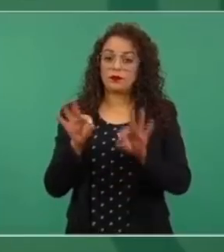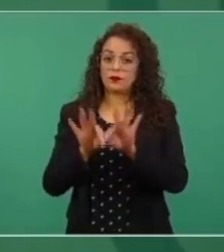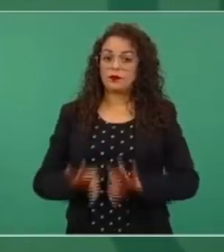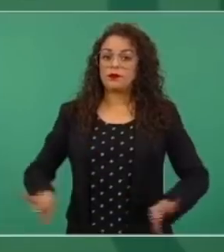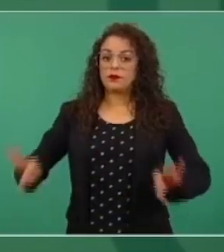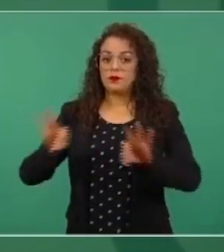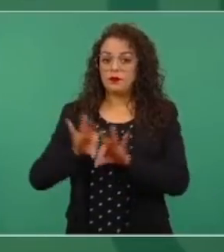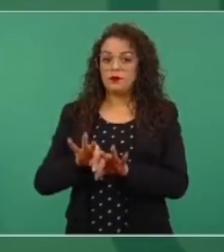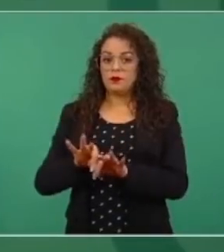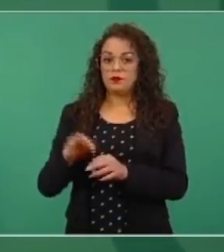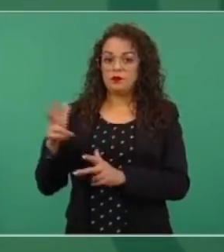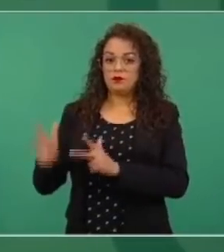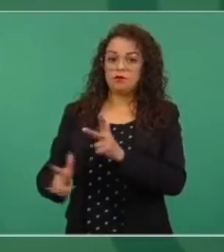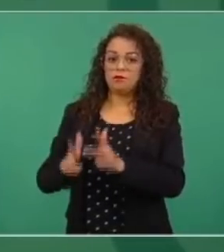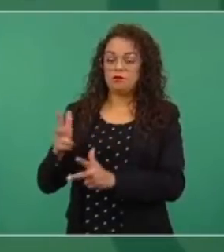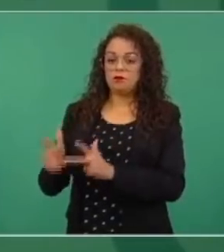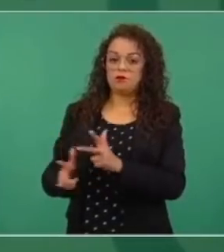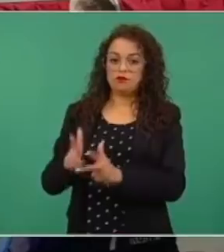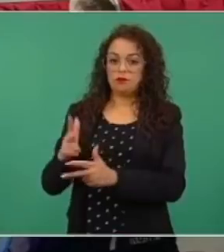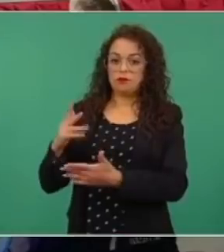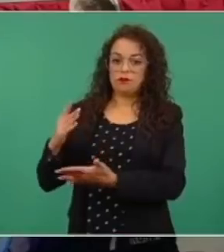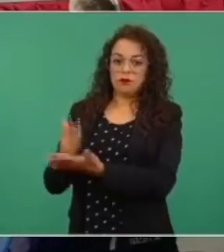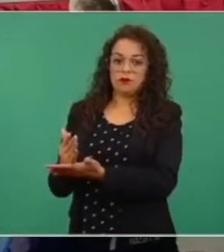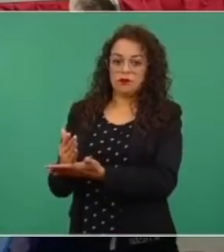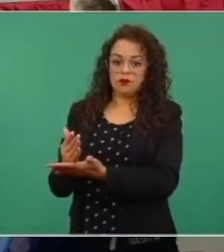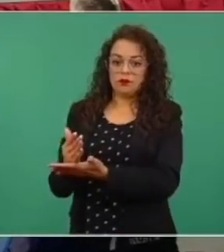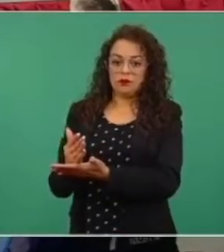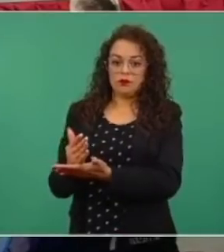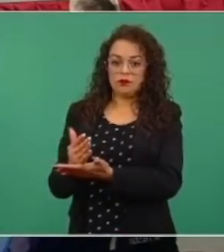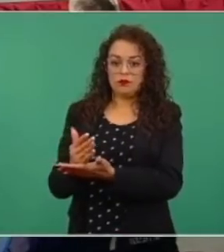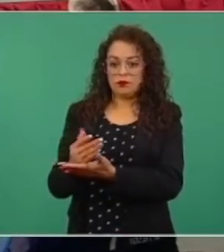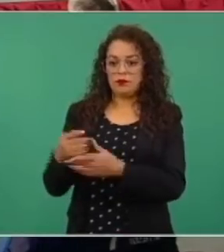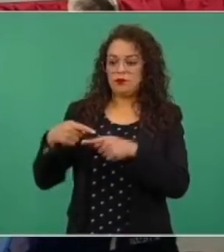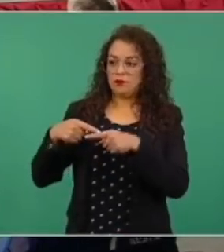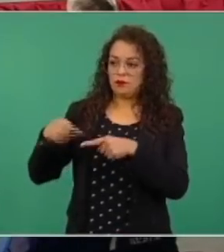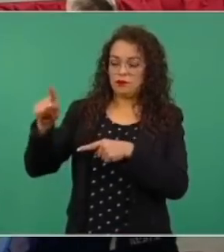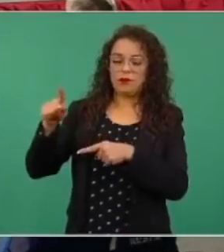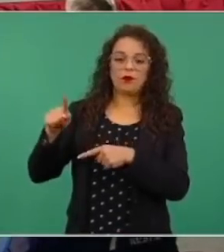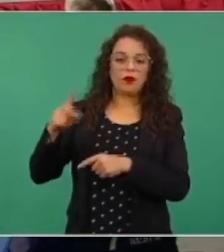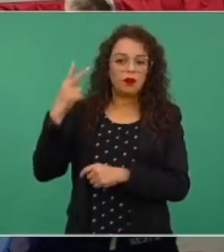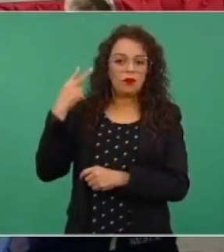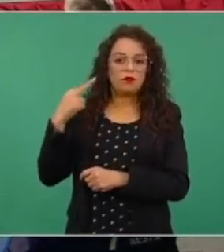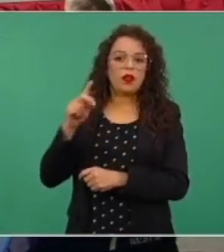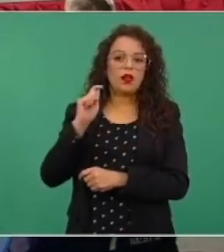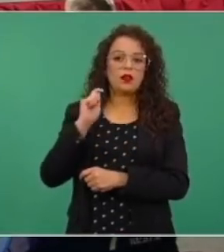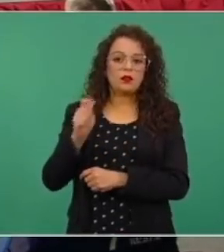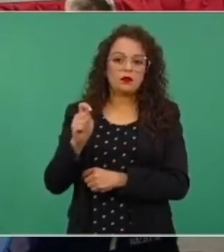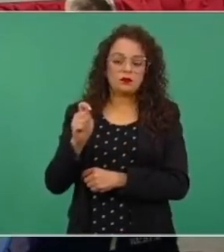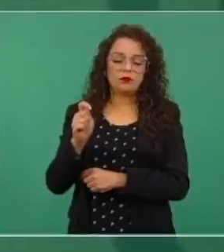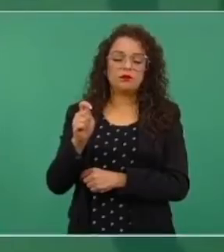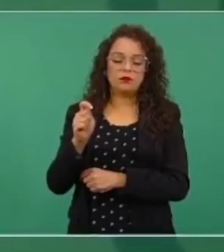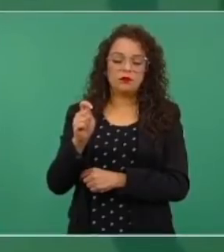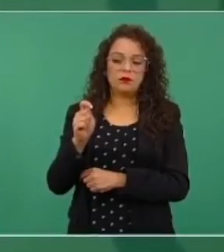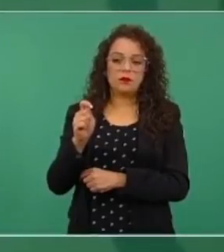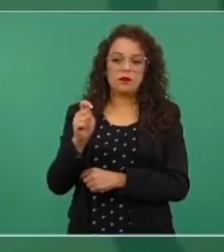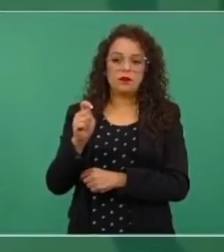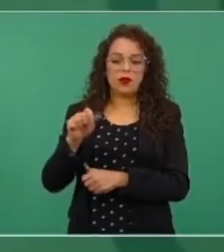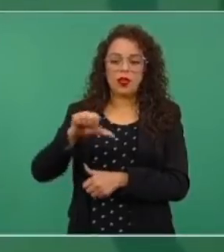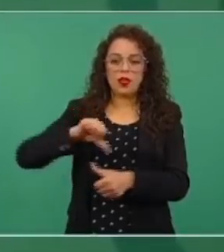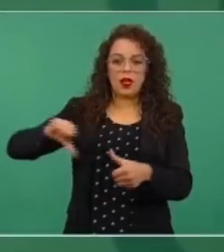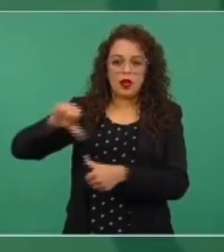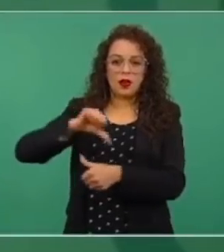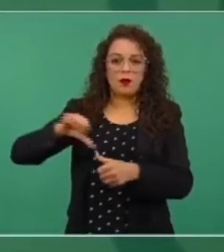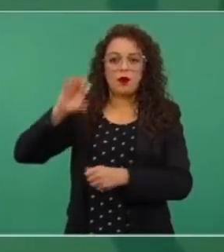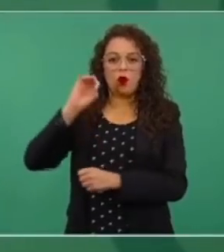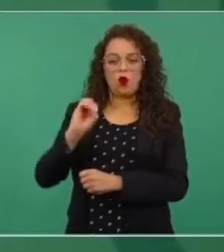importante para ir hacia el Caribe o hacia el Golfo del Tren Maya,